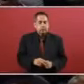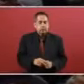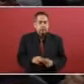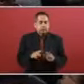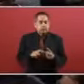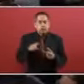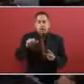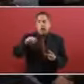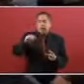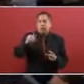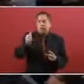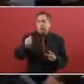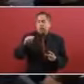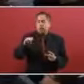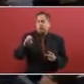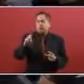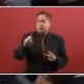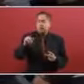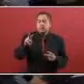Amaya Mendívil